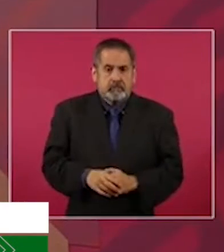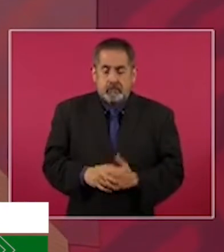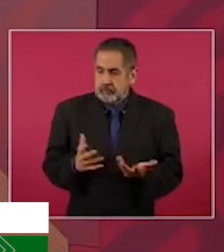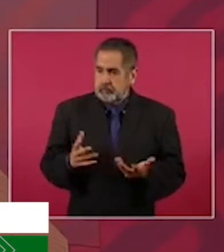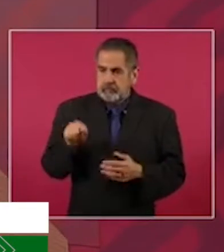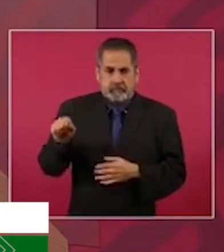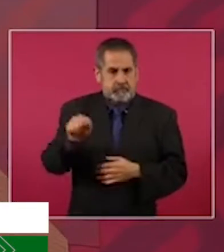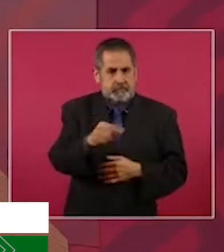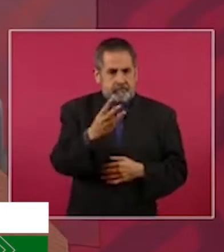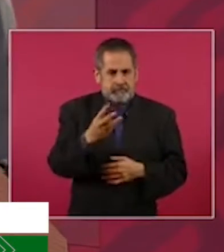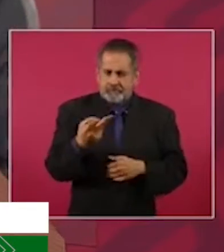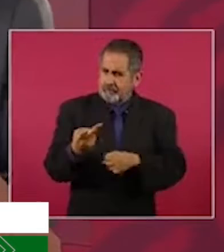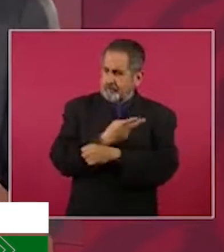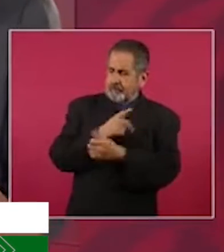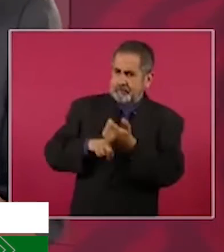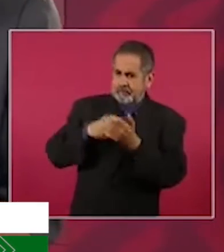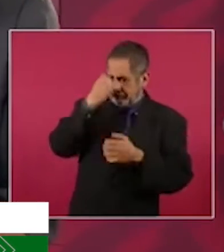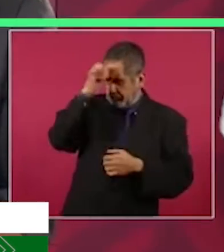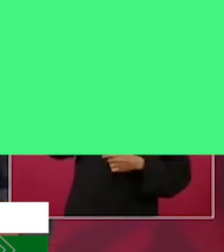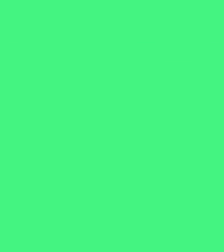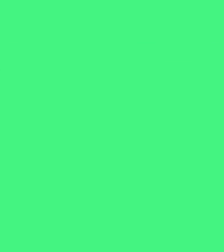Entonces, ¿qué está pasando?